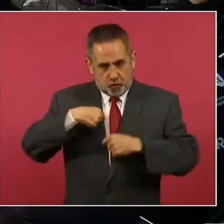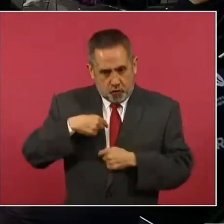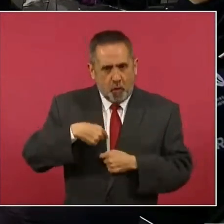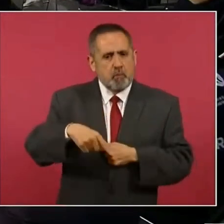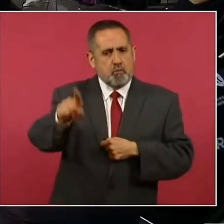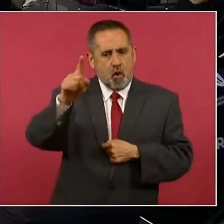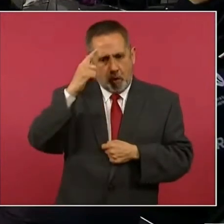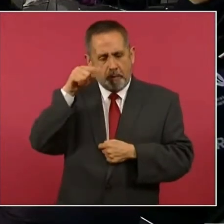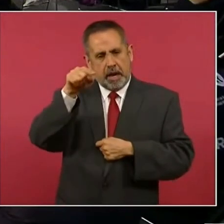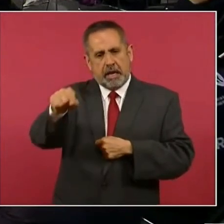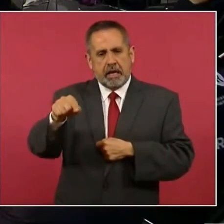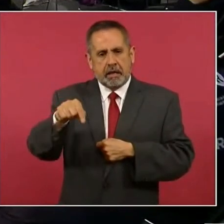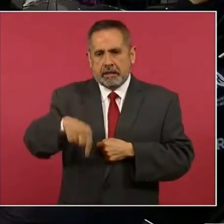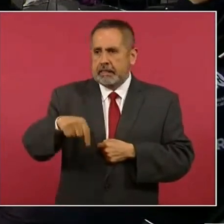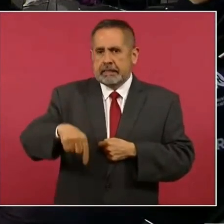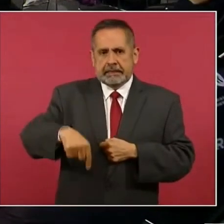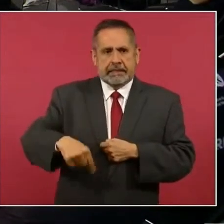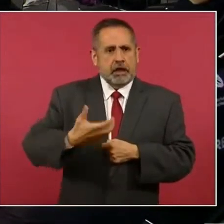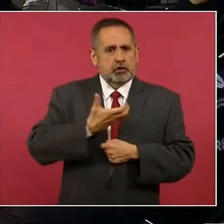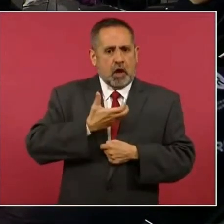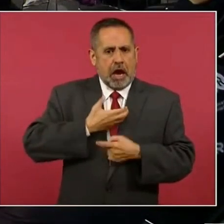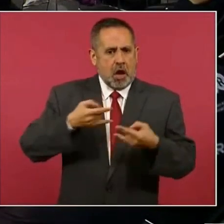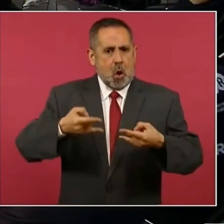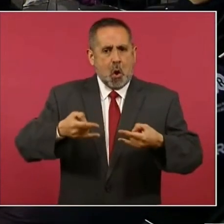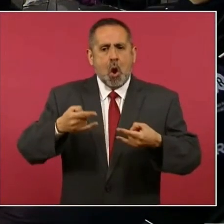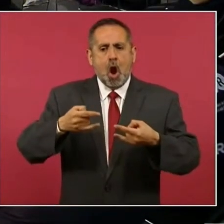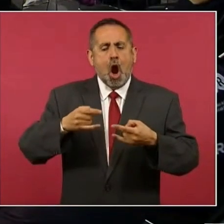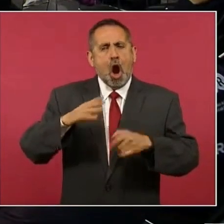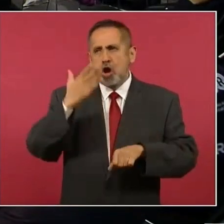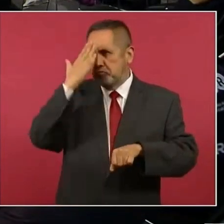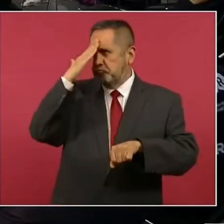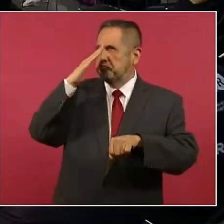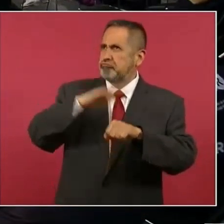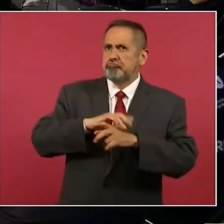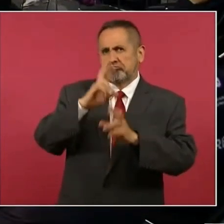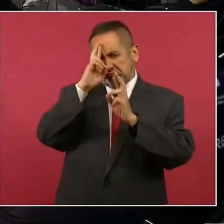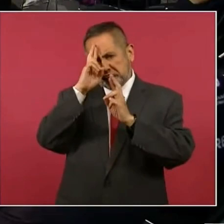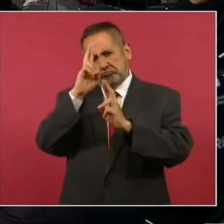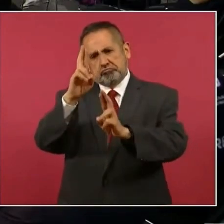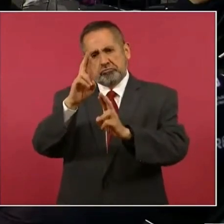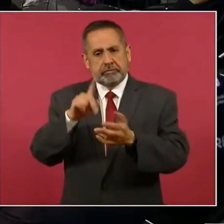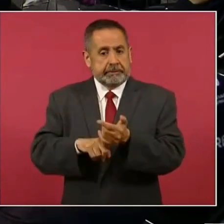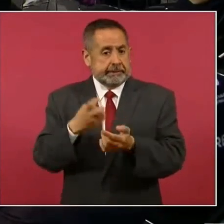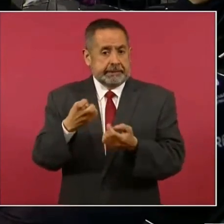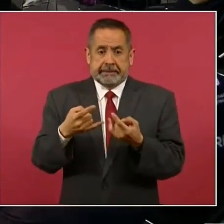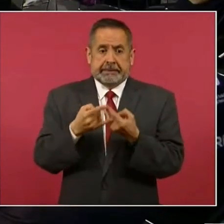conmemorarlo aquí en el Zócalo, porque es parte de nuestra historia. Y hemos